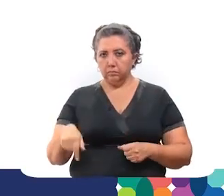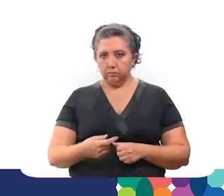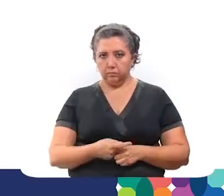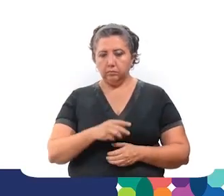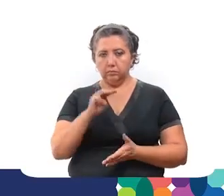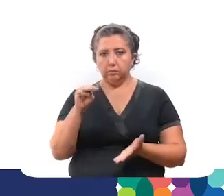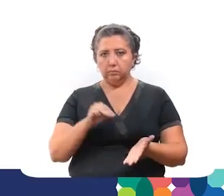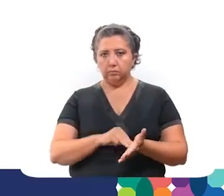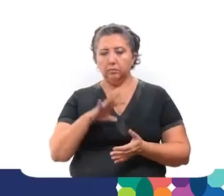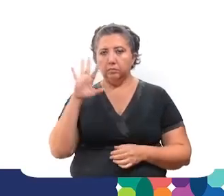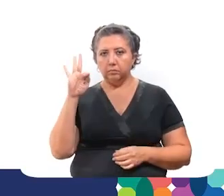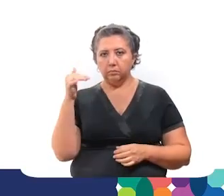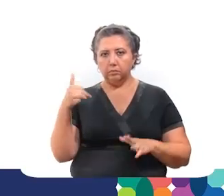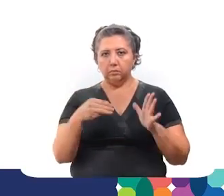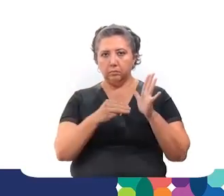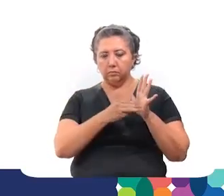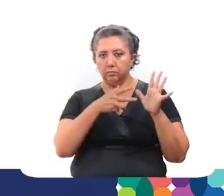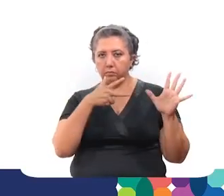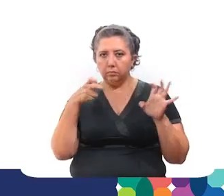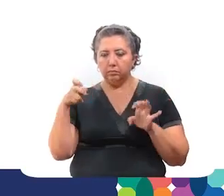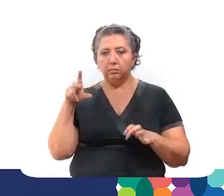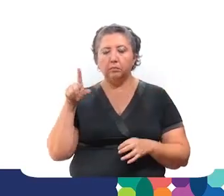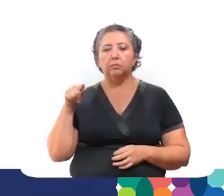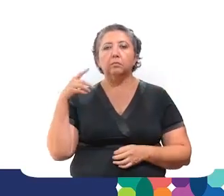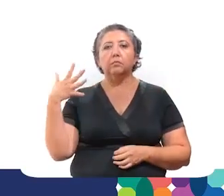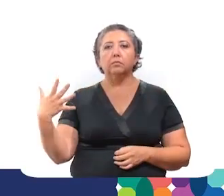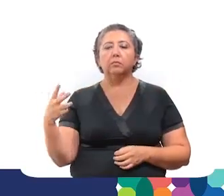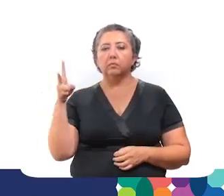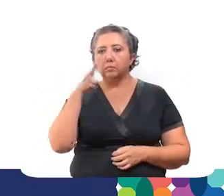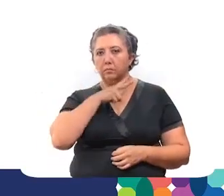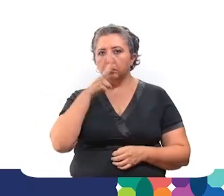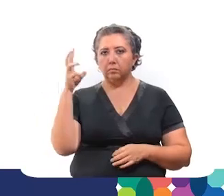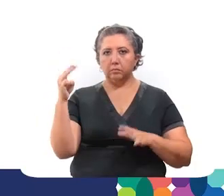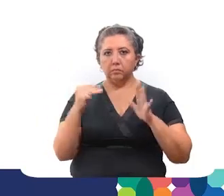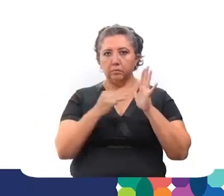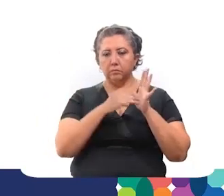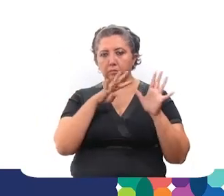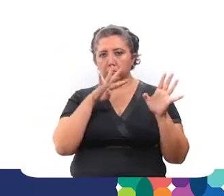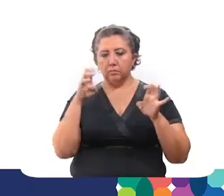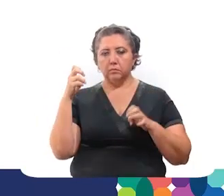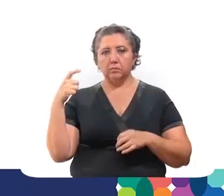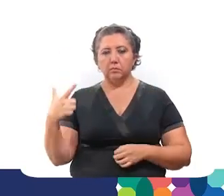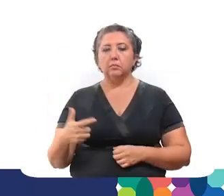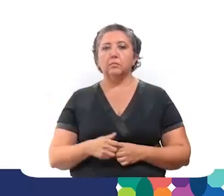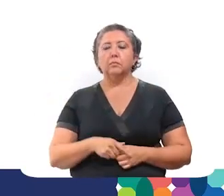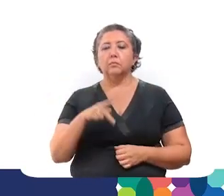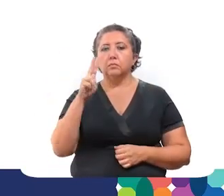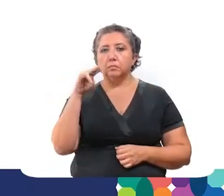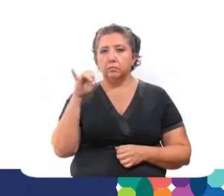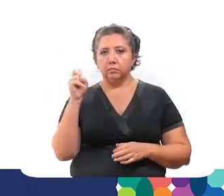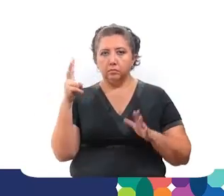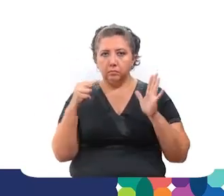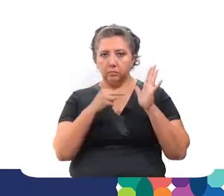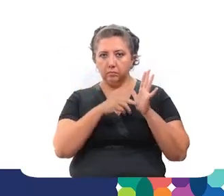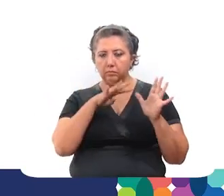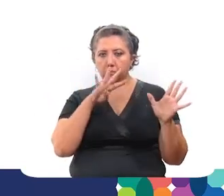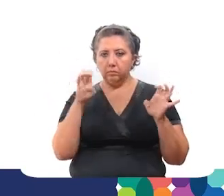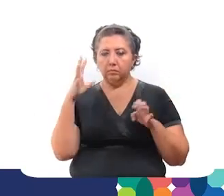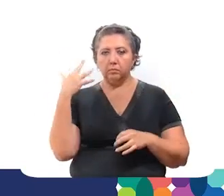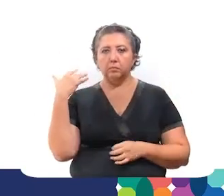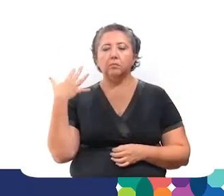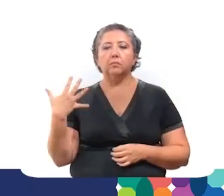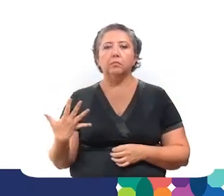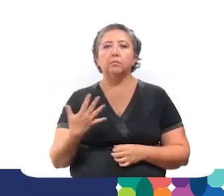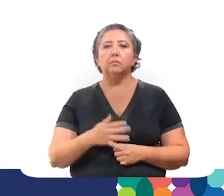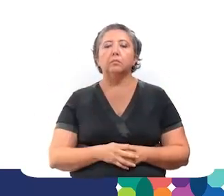son Mérida con 46.875, Valladolid 3.907, Canacín